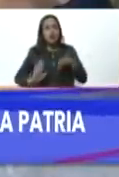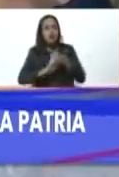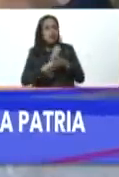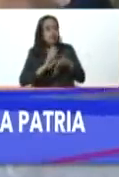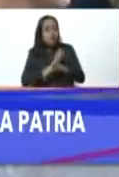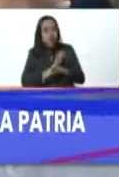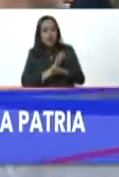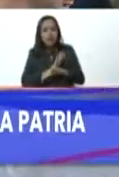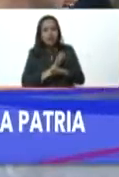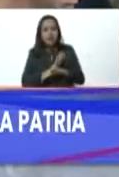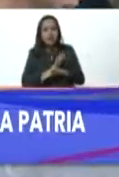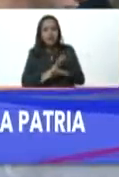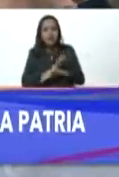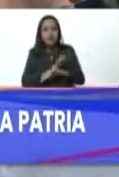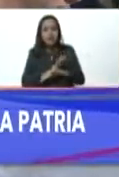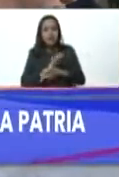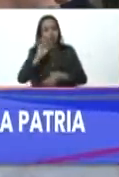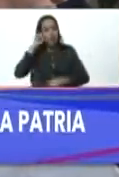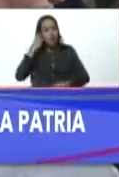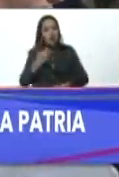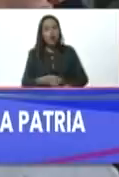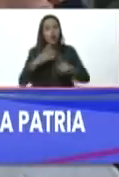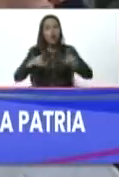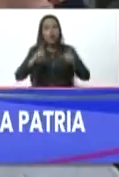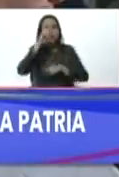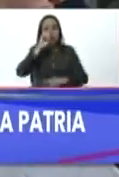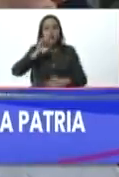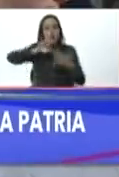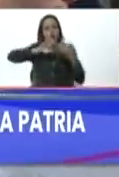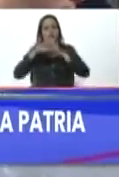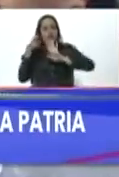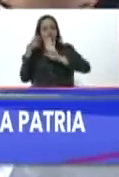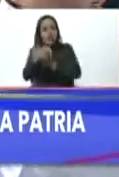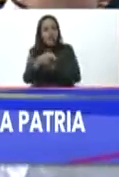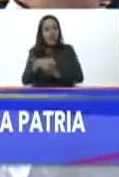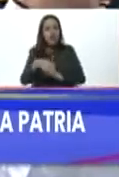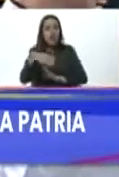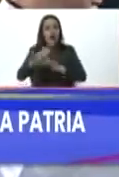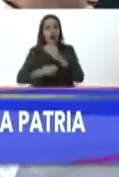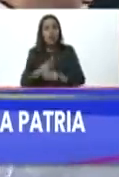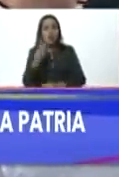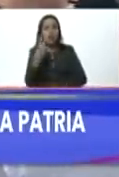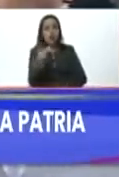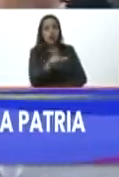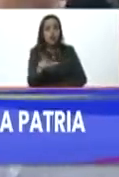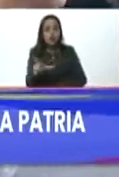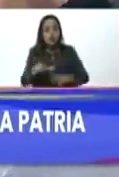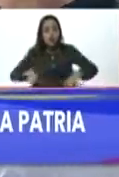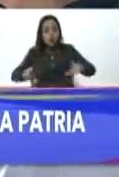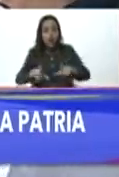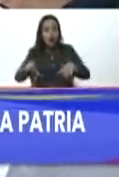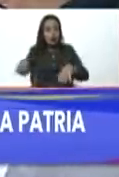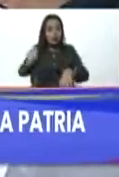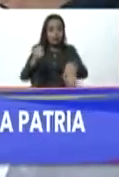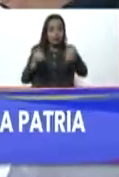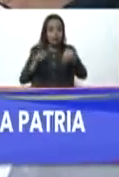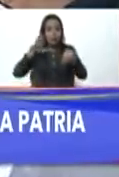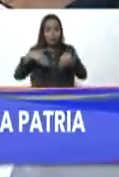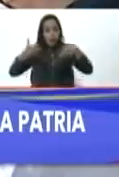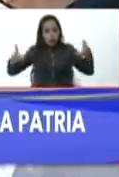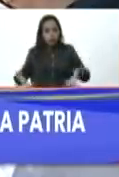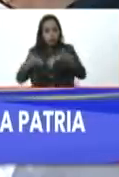al aniversario de Barrio Adentro, tomar dos ACID piloto para ese reimpulso y así satisfacer